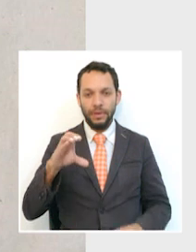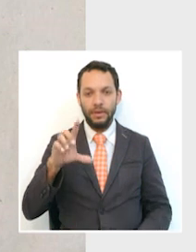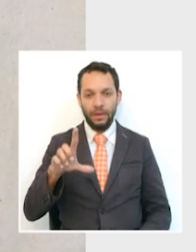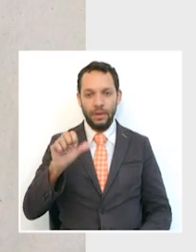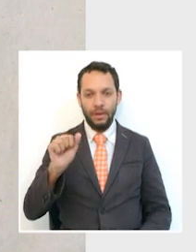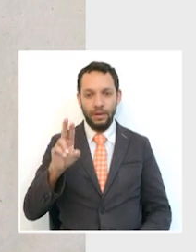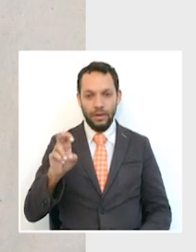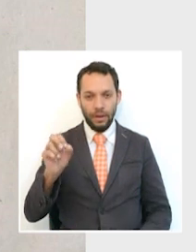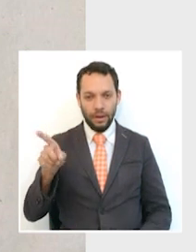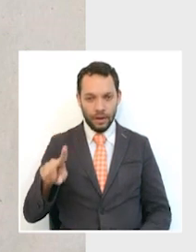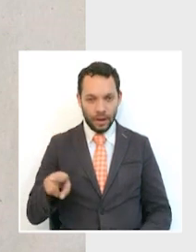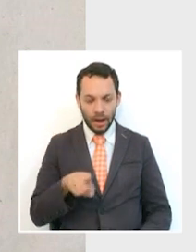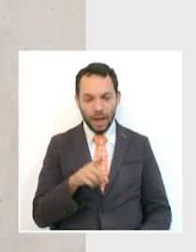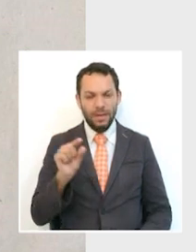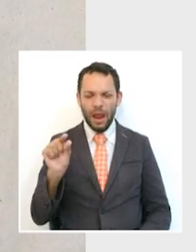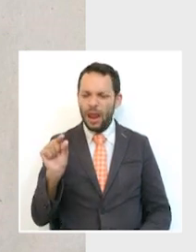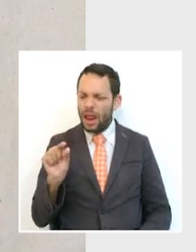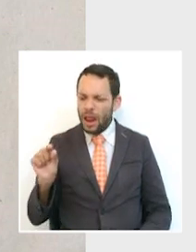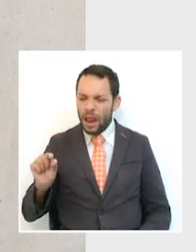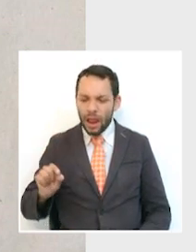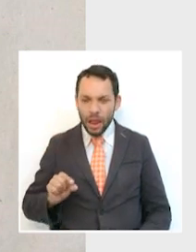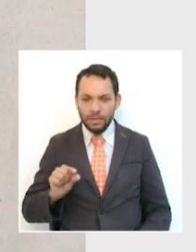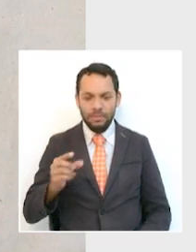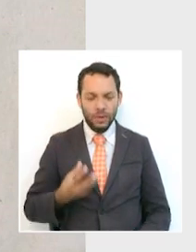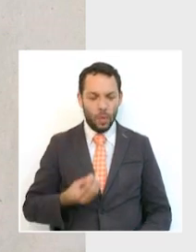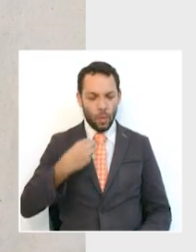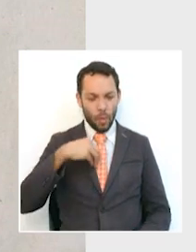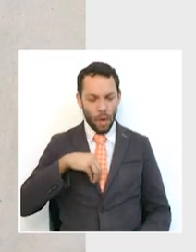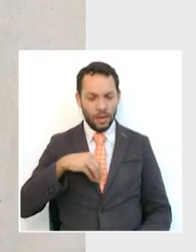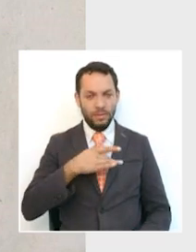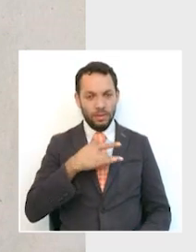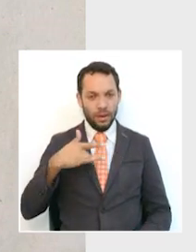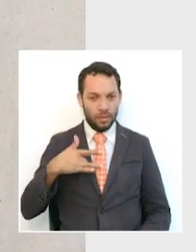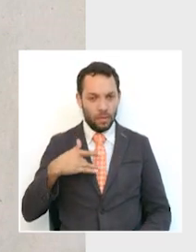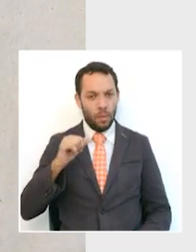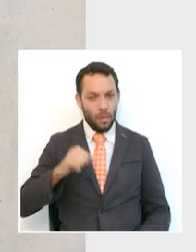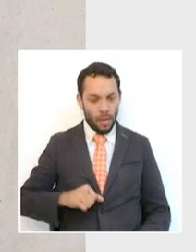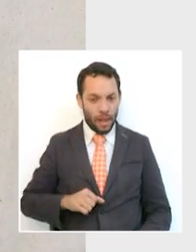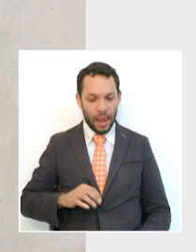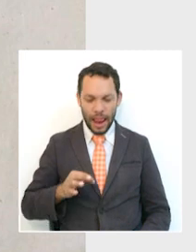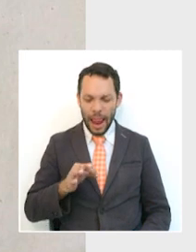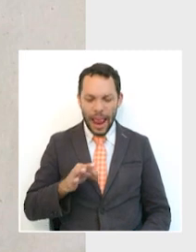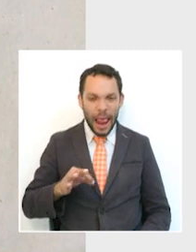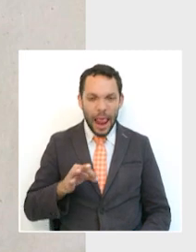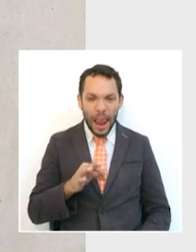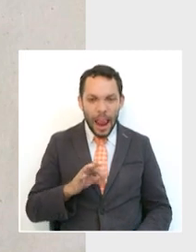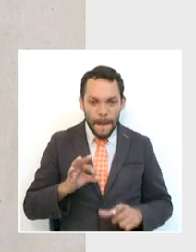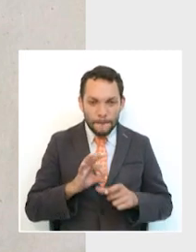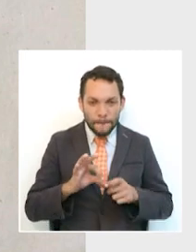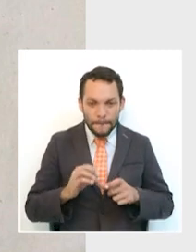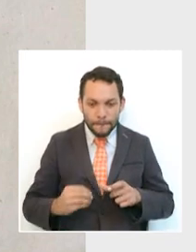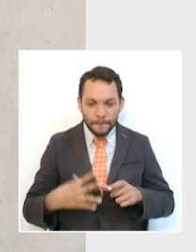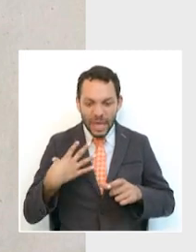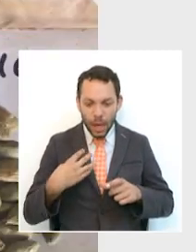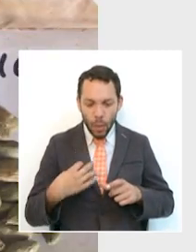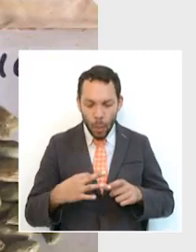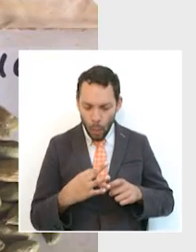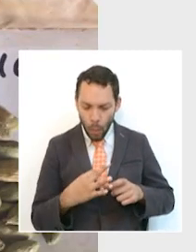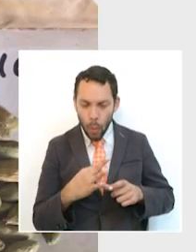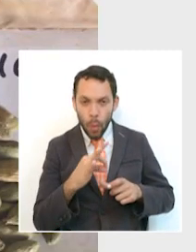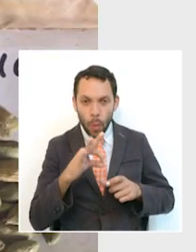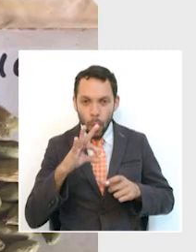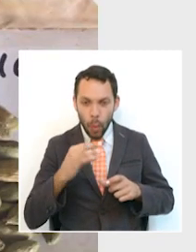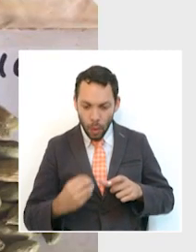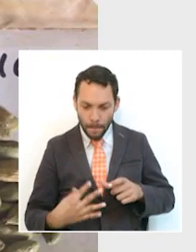tipo de microorganismos bacterias virus células muertas no se acumulen no mantengan no prevalezcan no tengan esa zona de